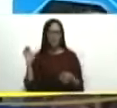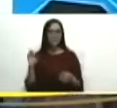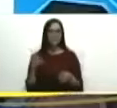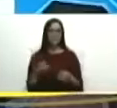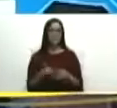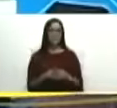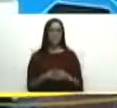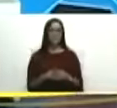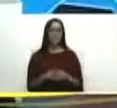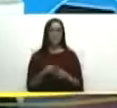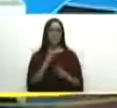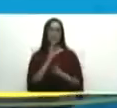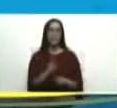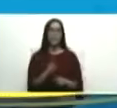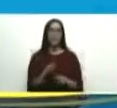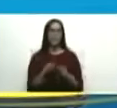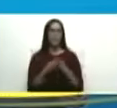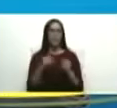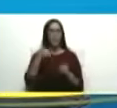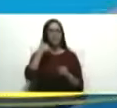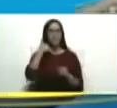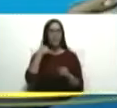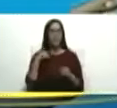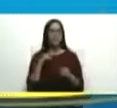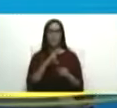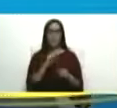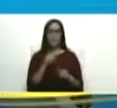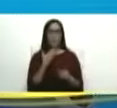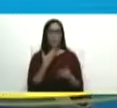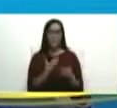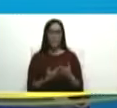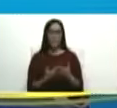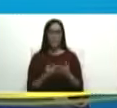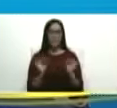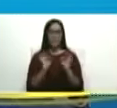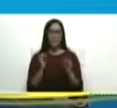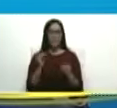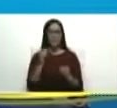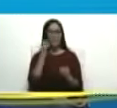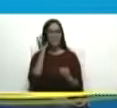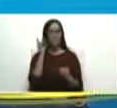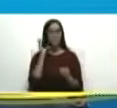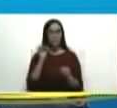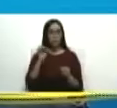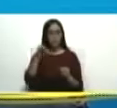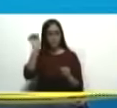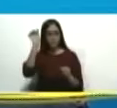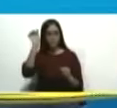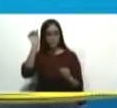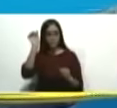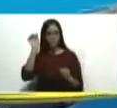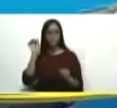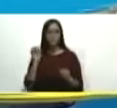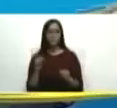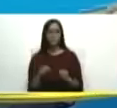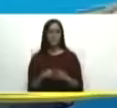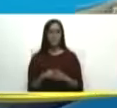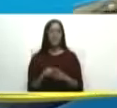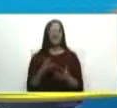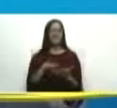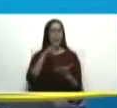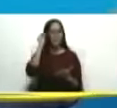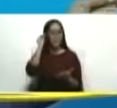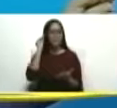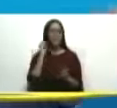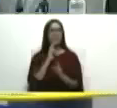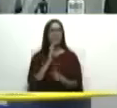que contesta todas las llamadas, que no deja a nadie en azul. Hay que aprender a contestar